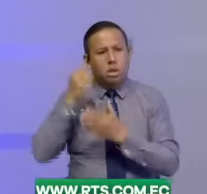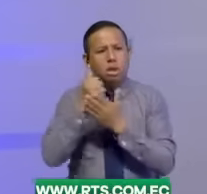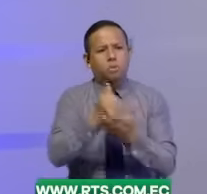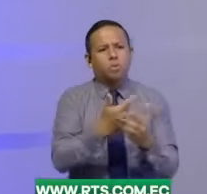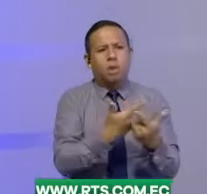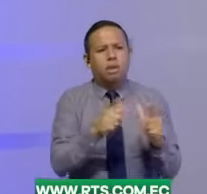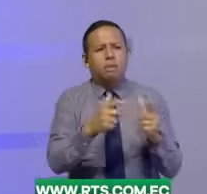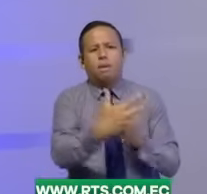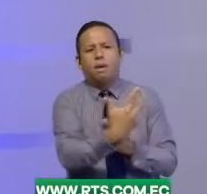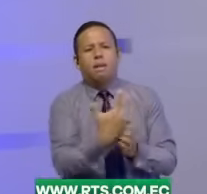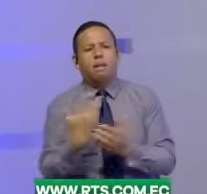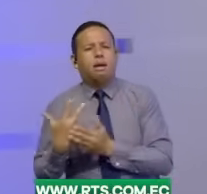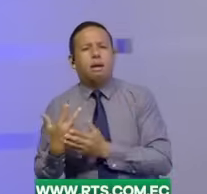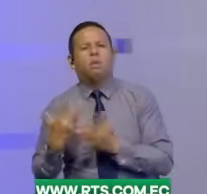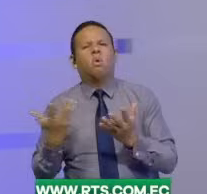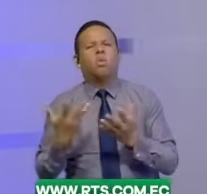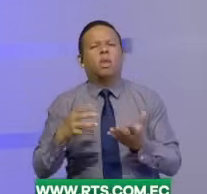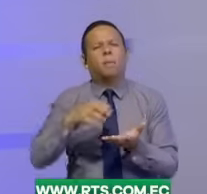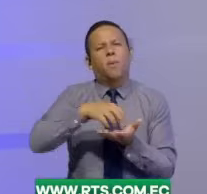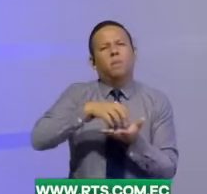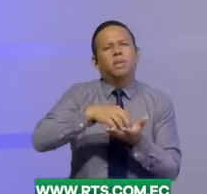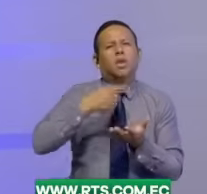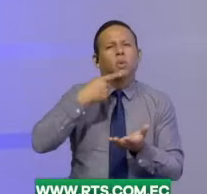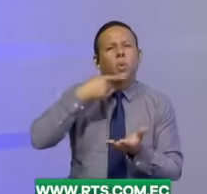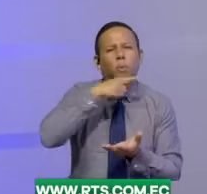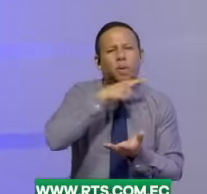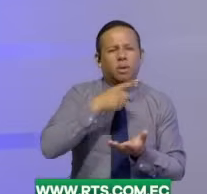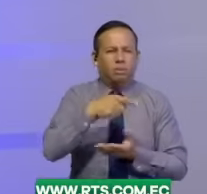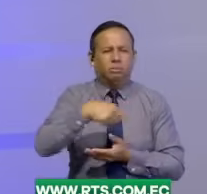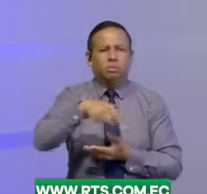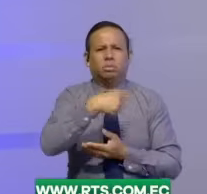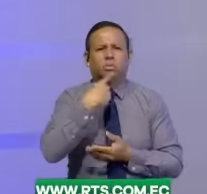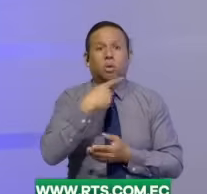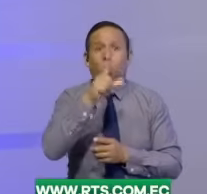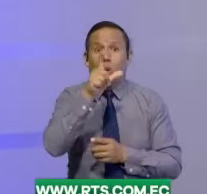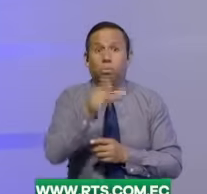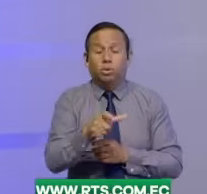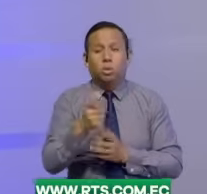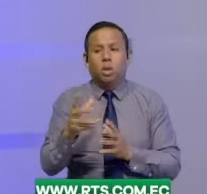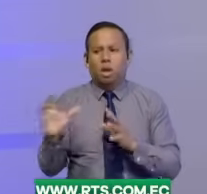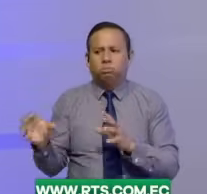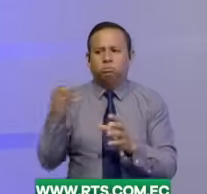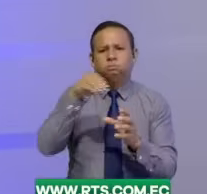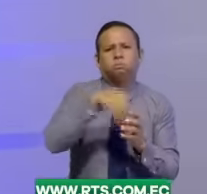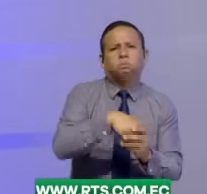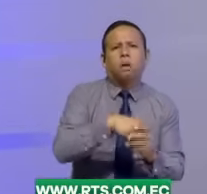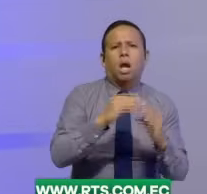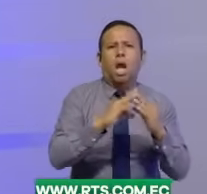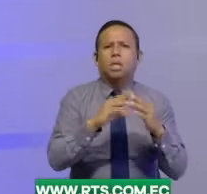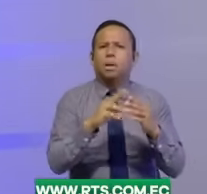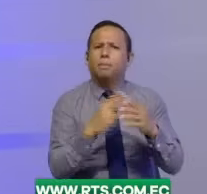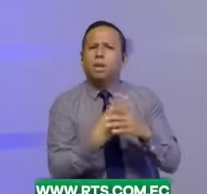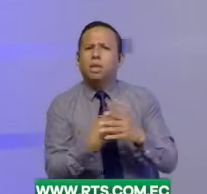de los casos, los antisociales dejaron a un hombre amarrado dentro de una casa